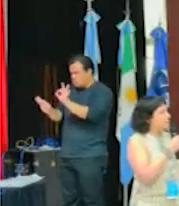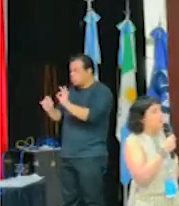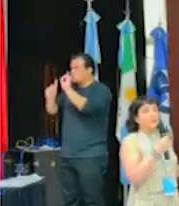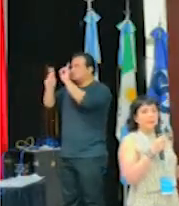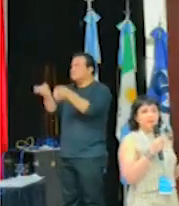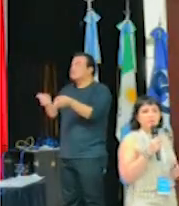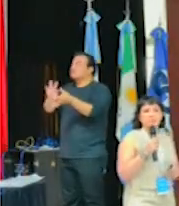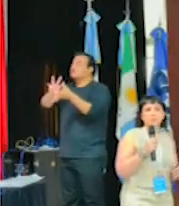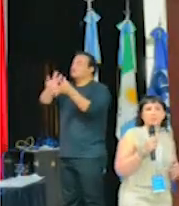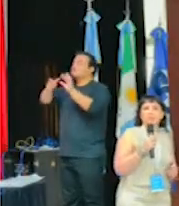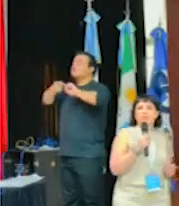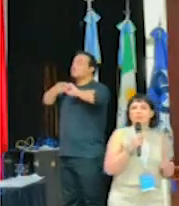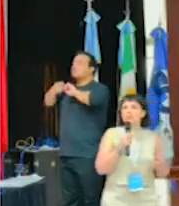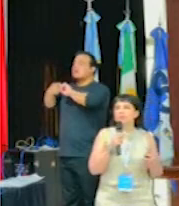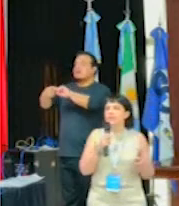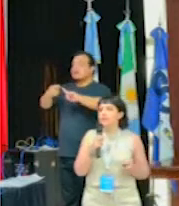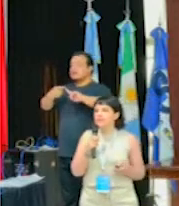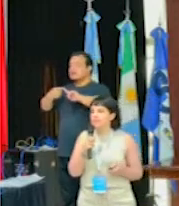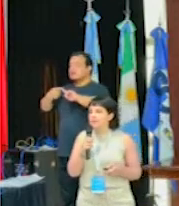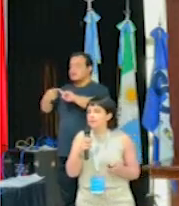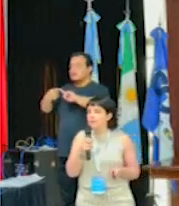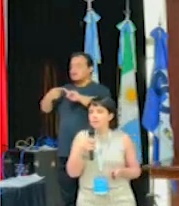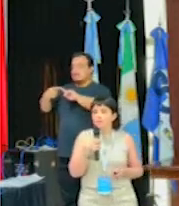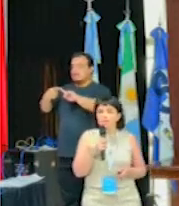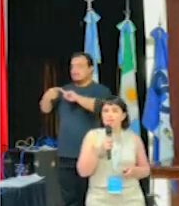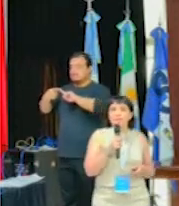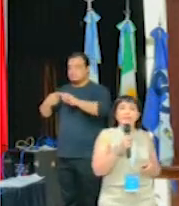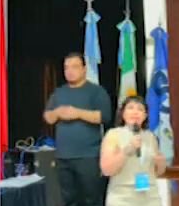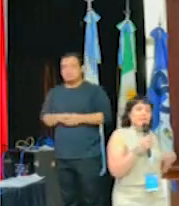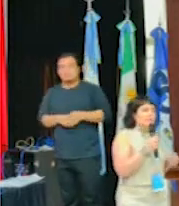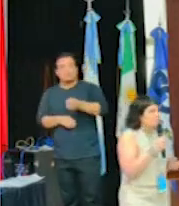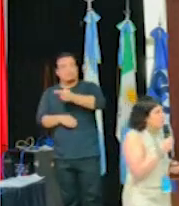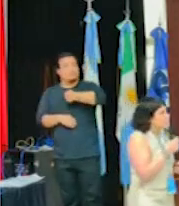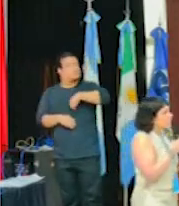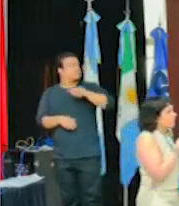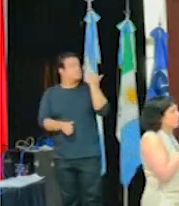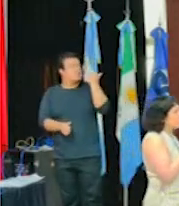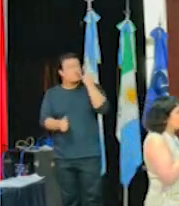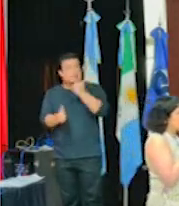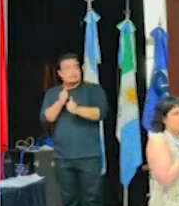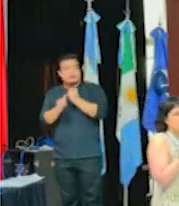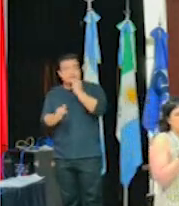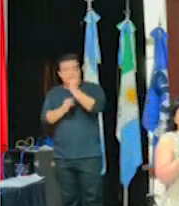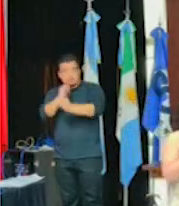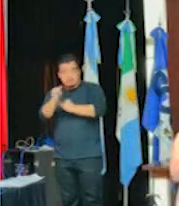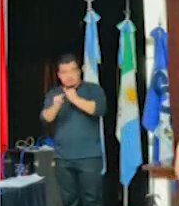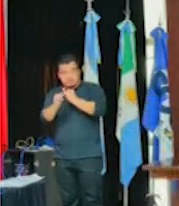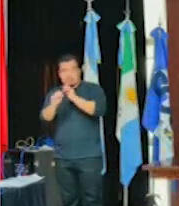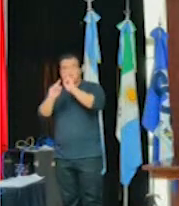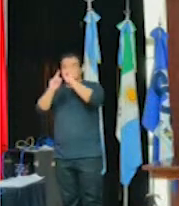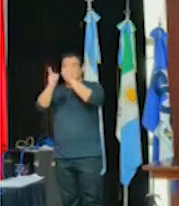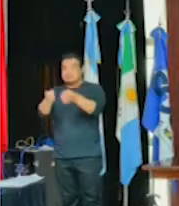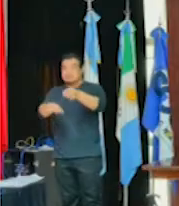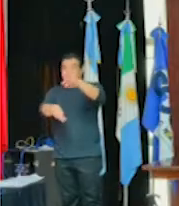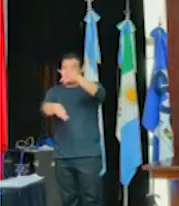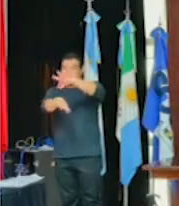deshumanizada? Y ahí nos sirve mucho lo que hablamos de narrativa, que somos historias, y resulta que los médicos también somos historias,